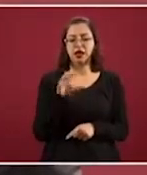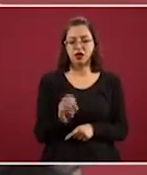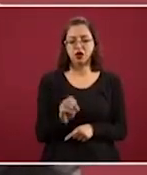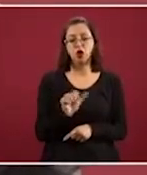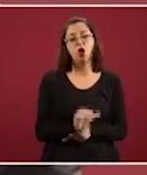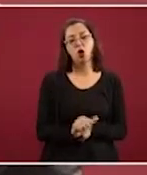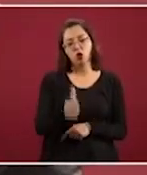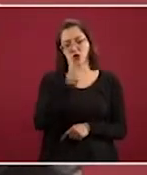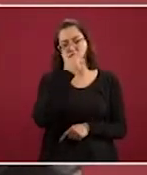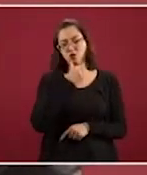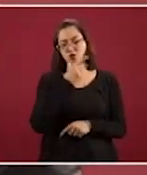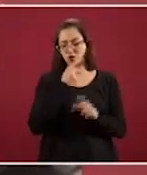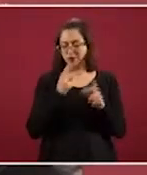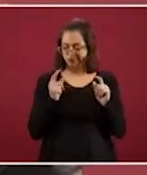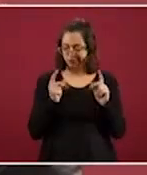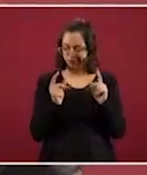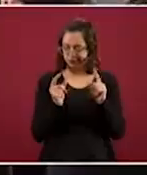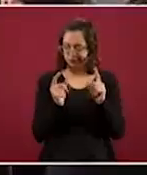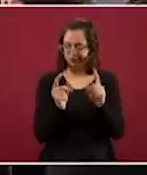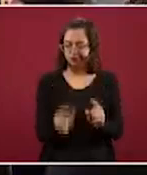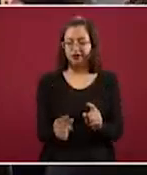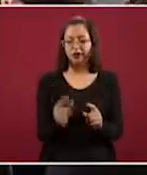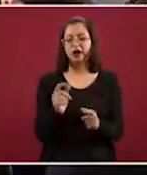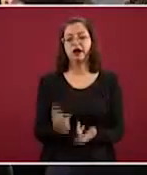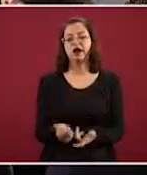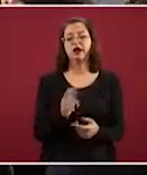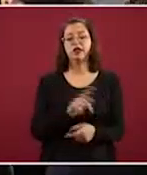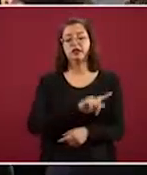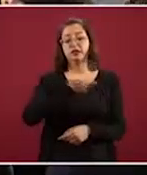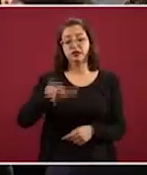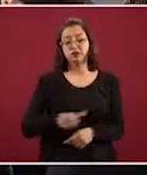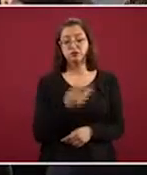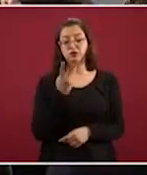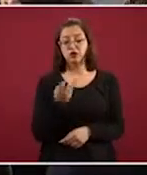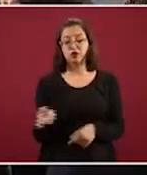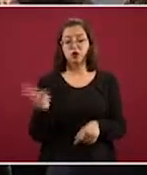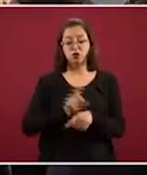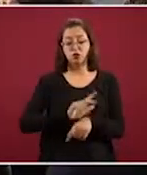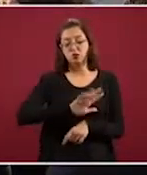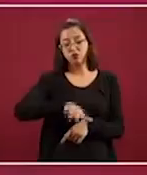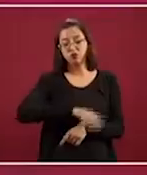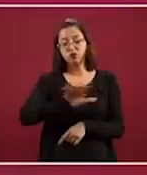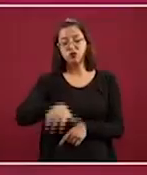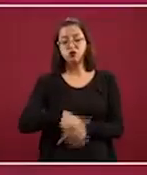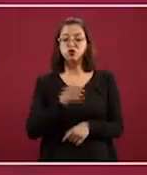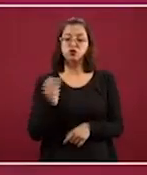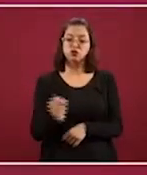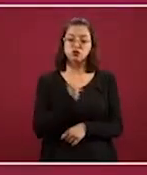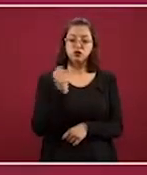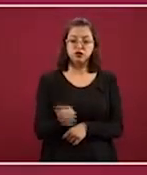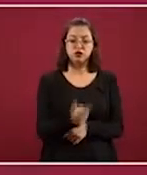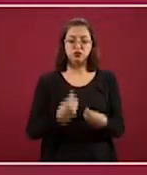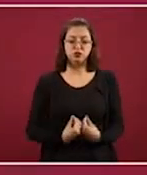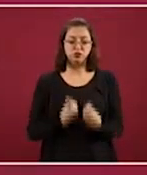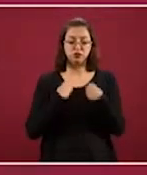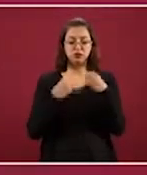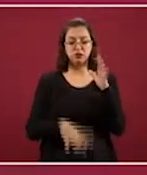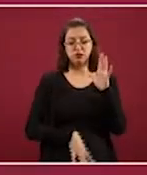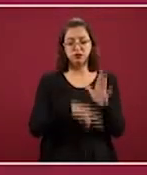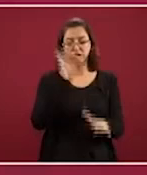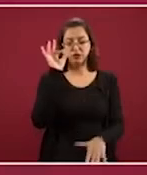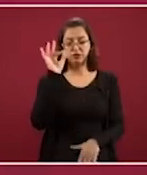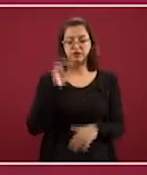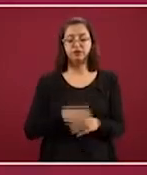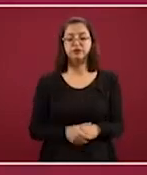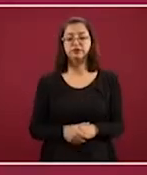otro activista de la OPIM. Después de 4 días de búsqueda, ambos fueron localizados con vida. La